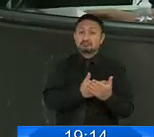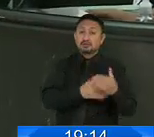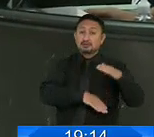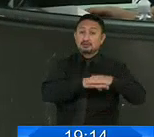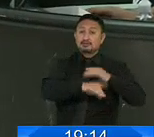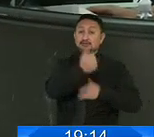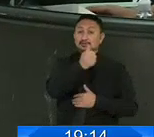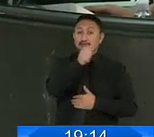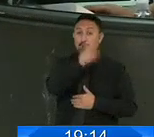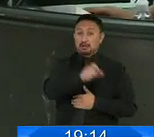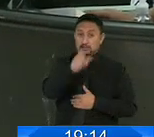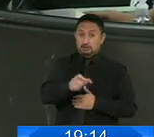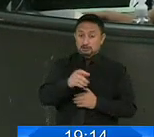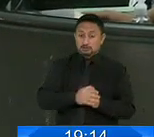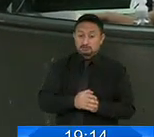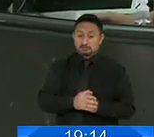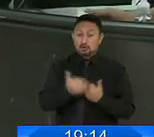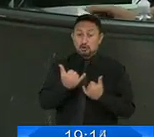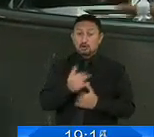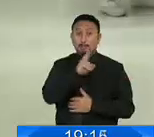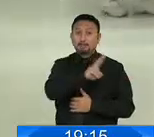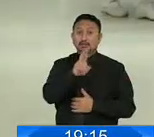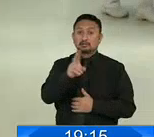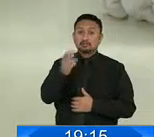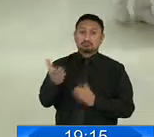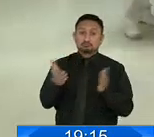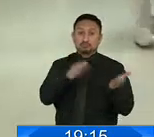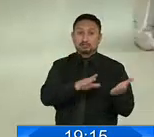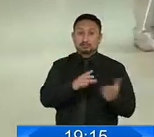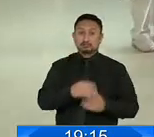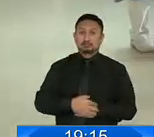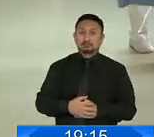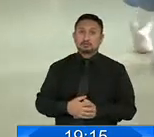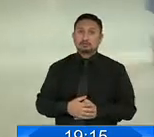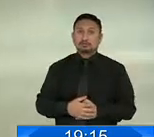Hoy en día llegan a las 22. En Quito informó Adriana Rojas.